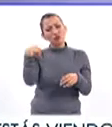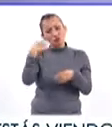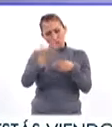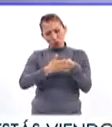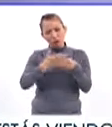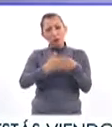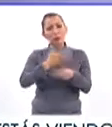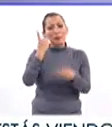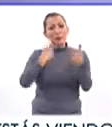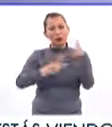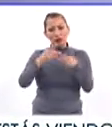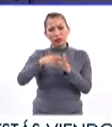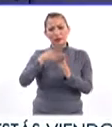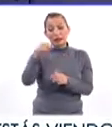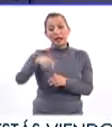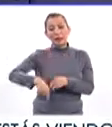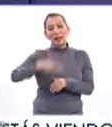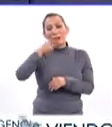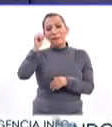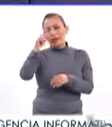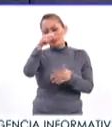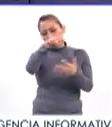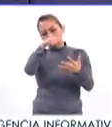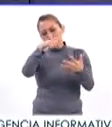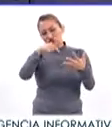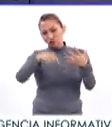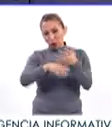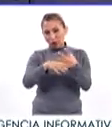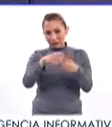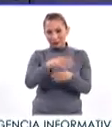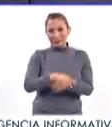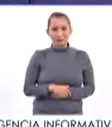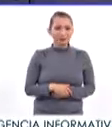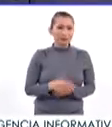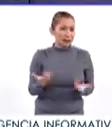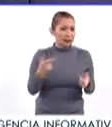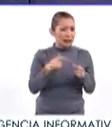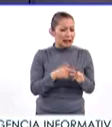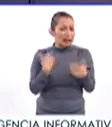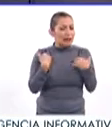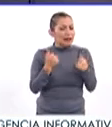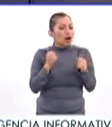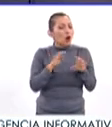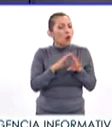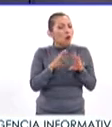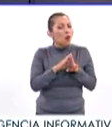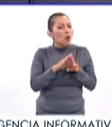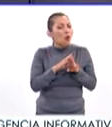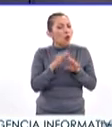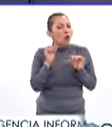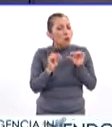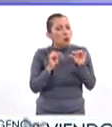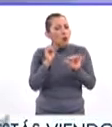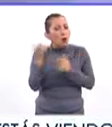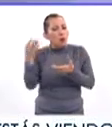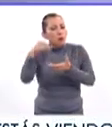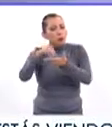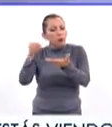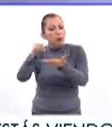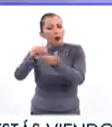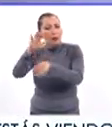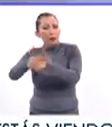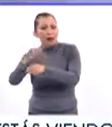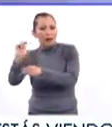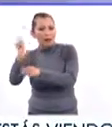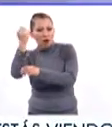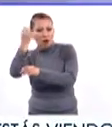en otras ocasiones para seguir tocando los diferentes puntos y pues seguir entendiendo cómo es que vamos a ir integrando cada vez